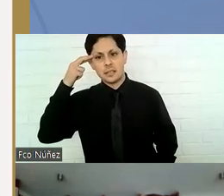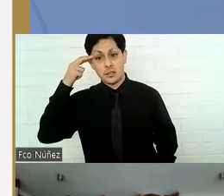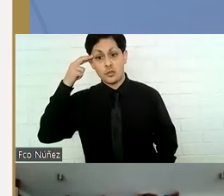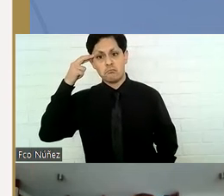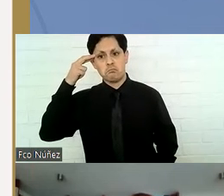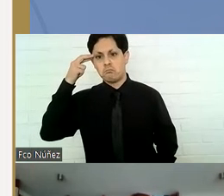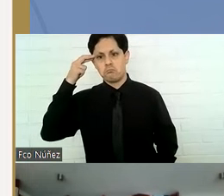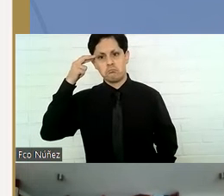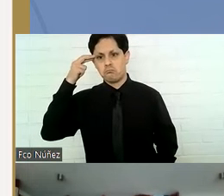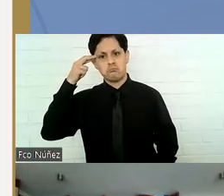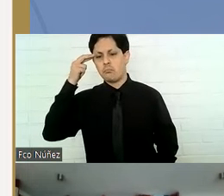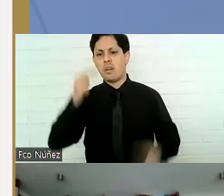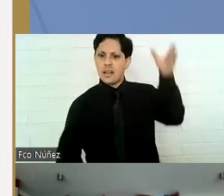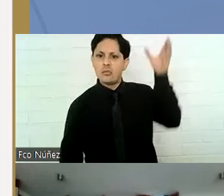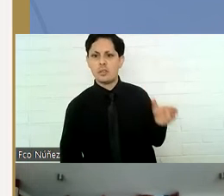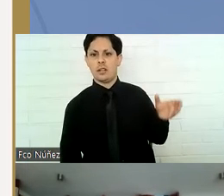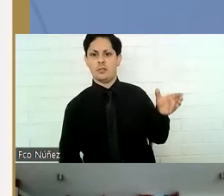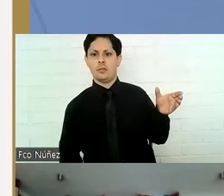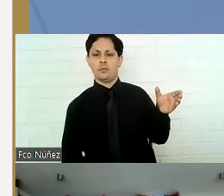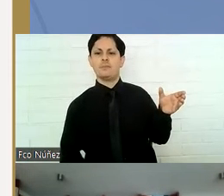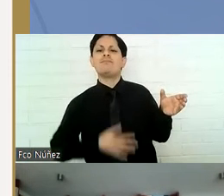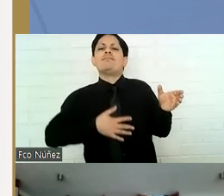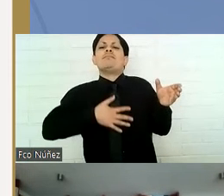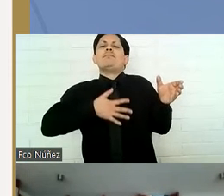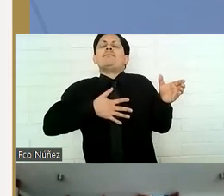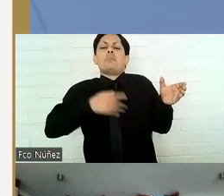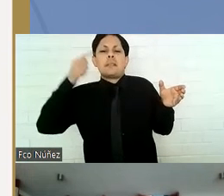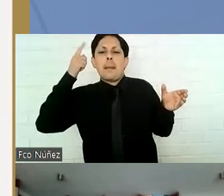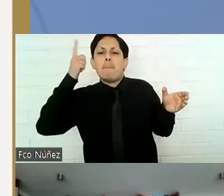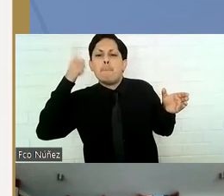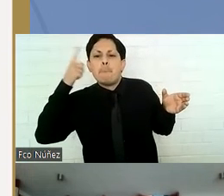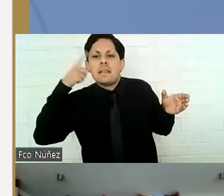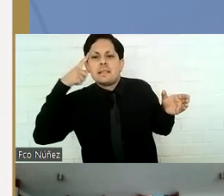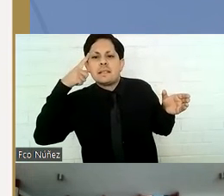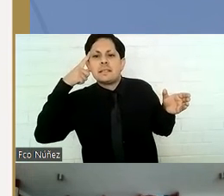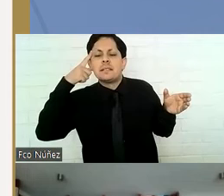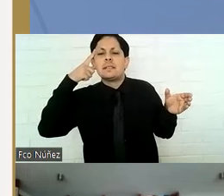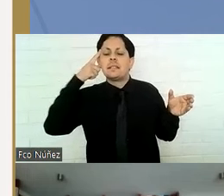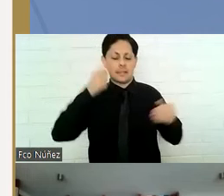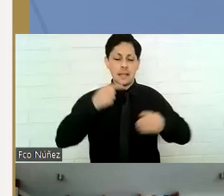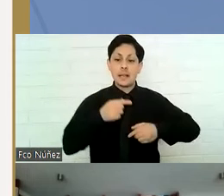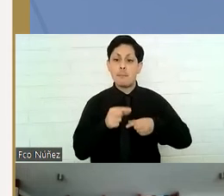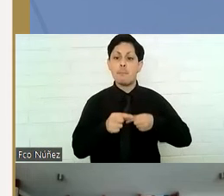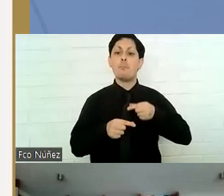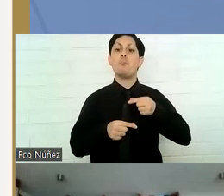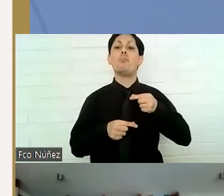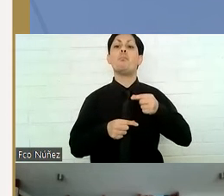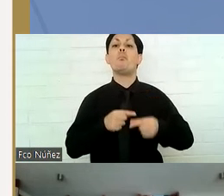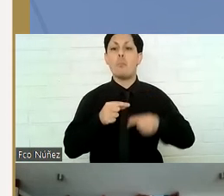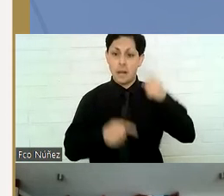sujeto sentipensante. El pensamiento es resultante del proceso